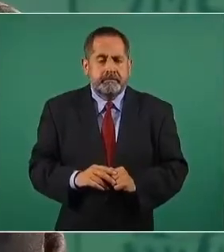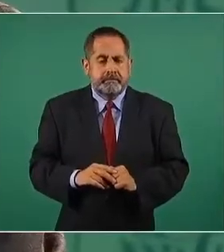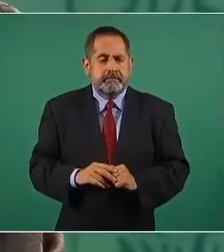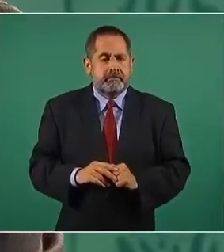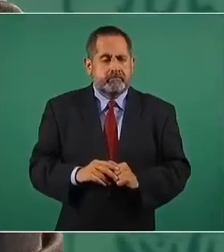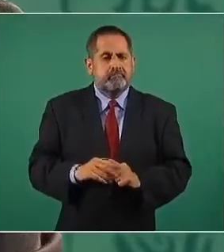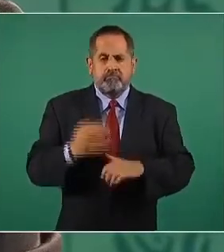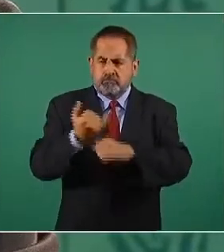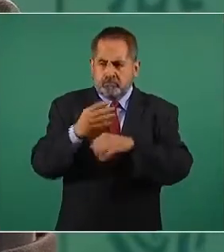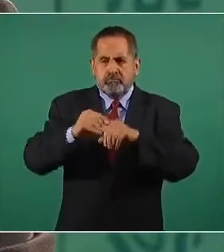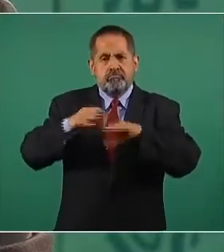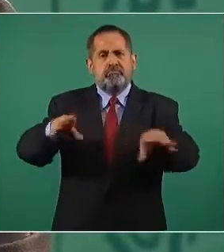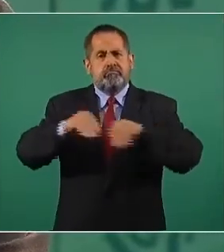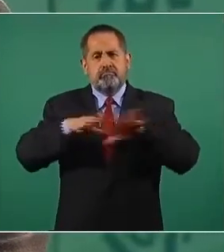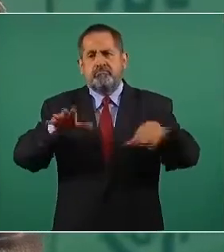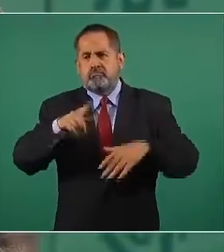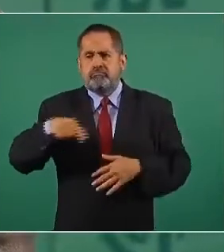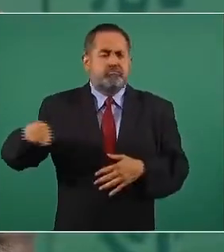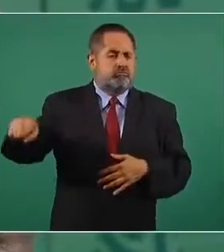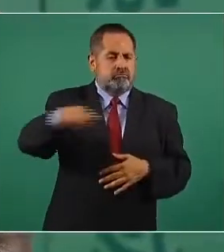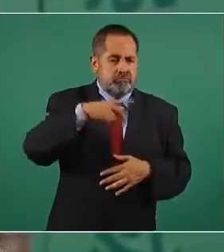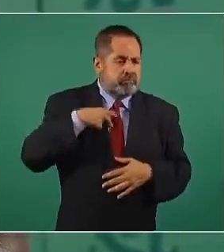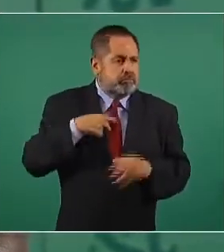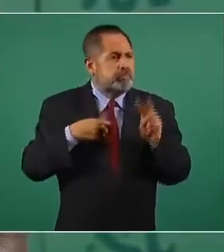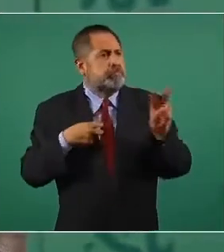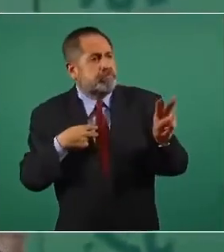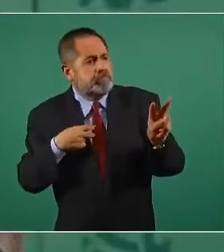hacerse de información para tener